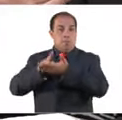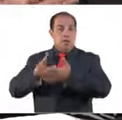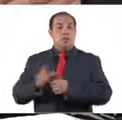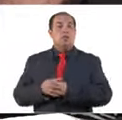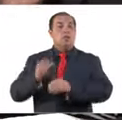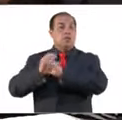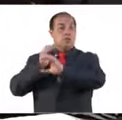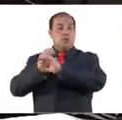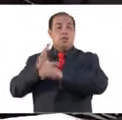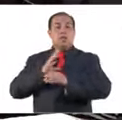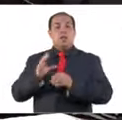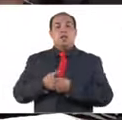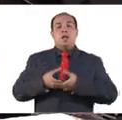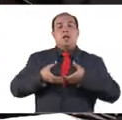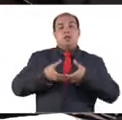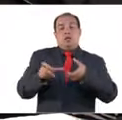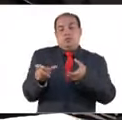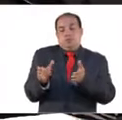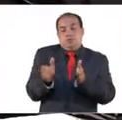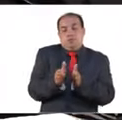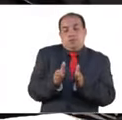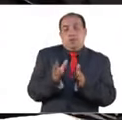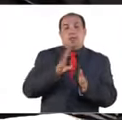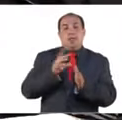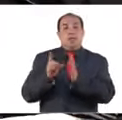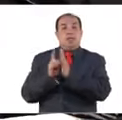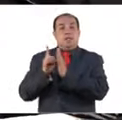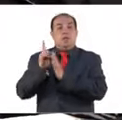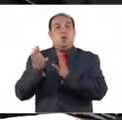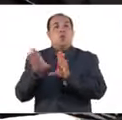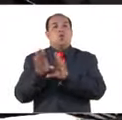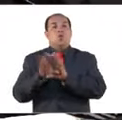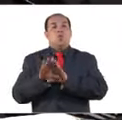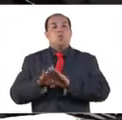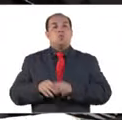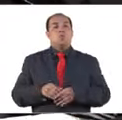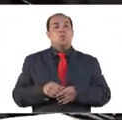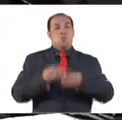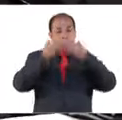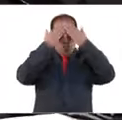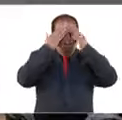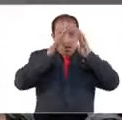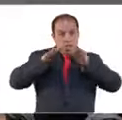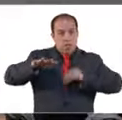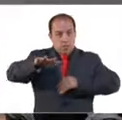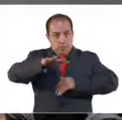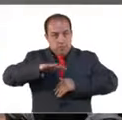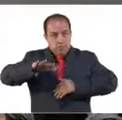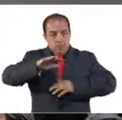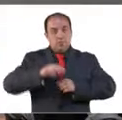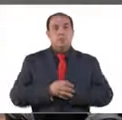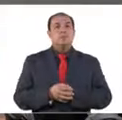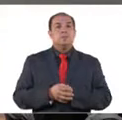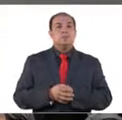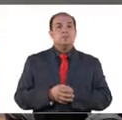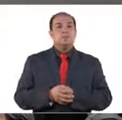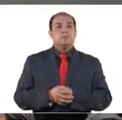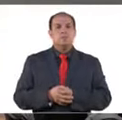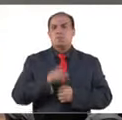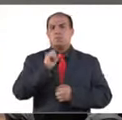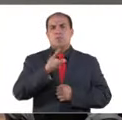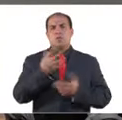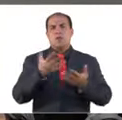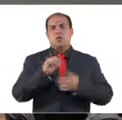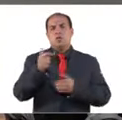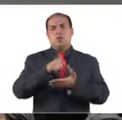son muy reducidos los carriles y hay departamentos. ¿De qué manera van a lograr concientizar esta zona? La verdad, de la misma forma que lo hemos hecho en otros lugares. Te voy a